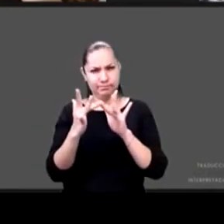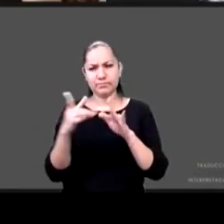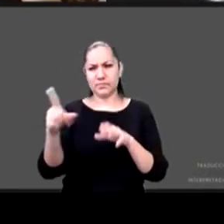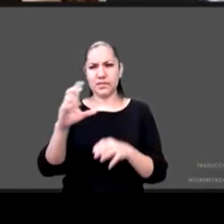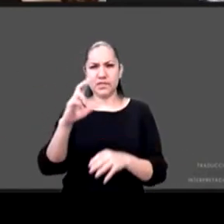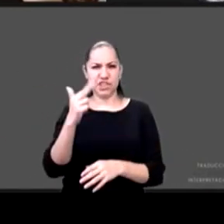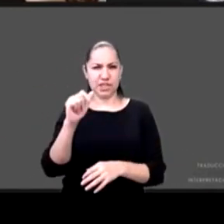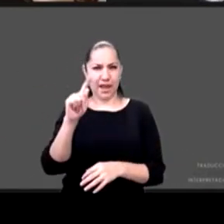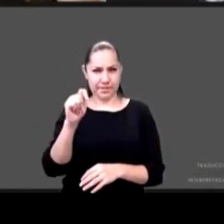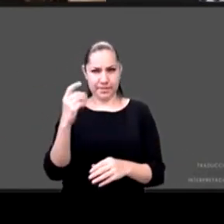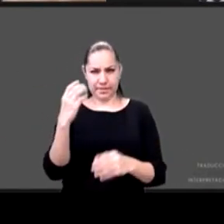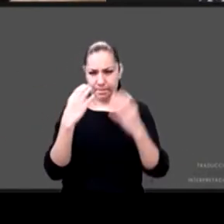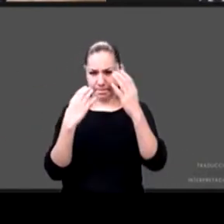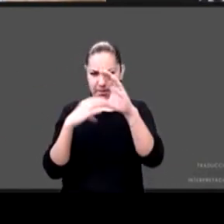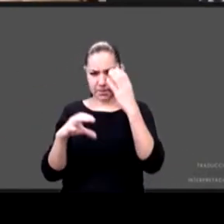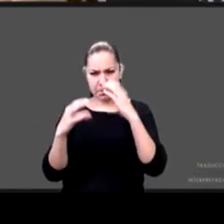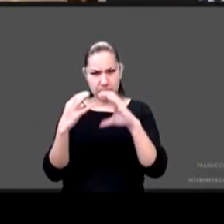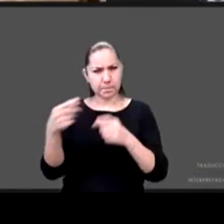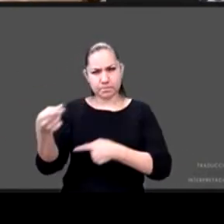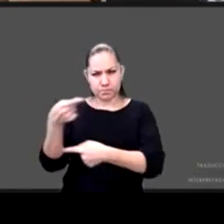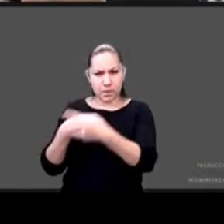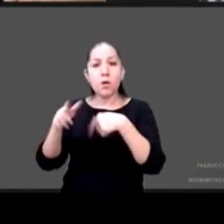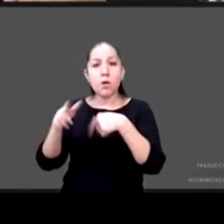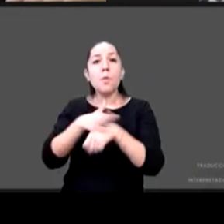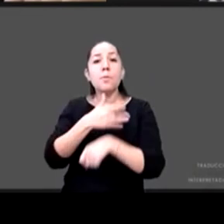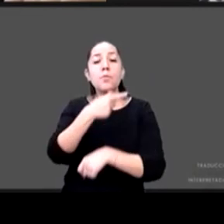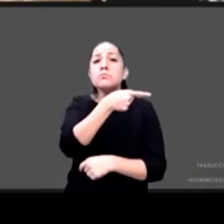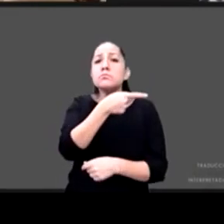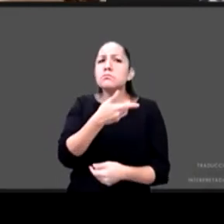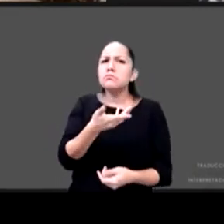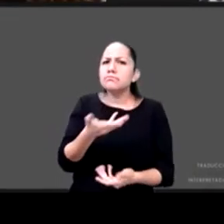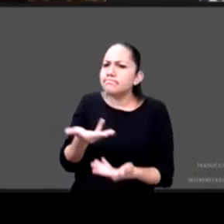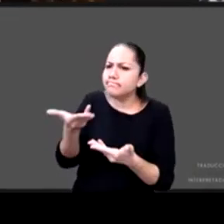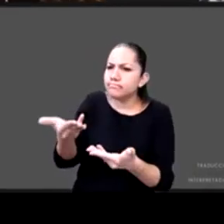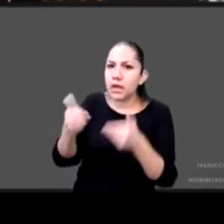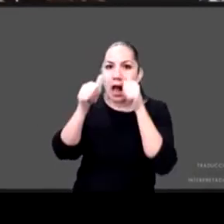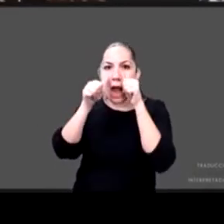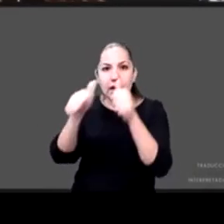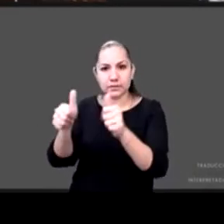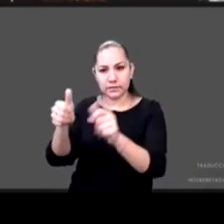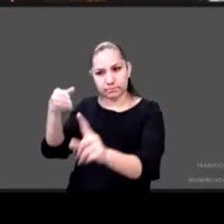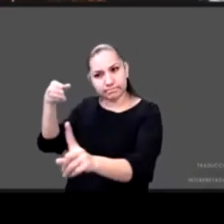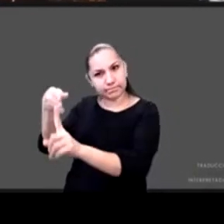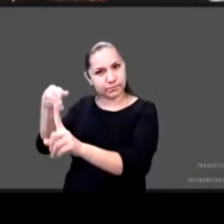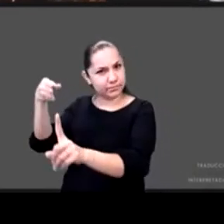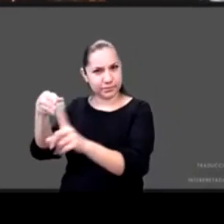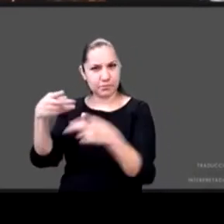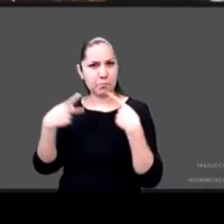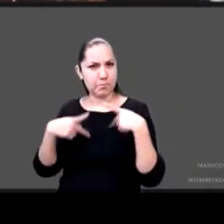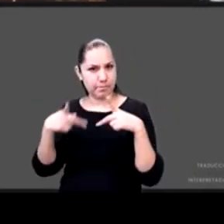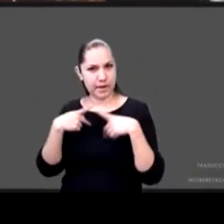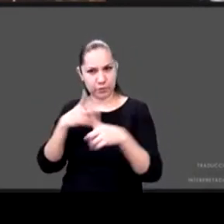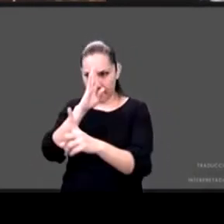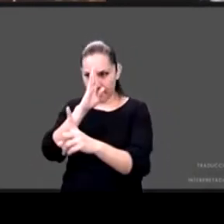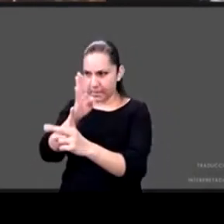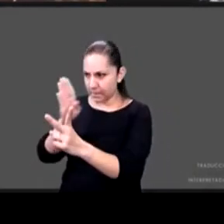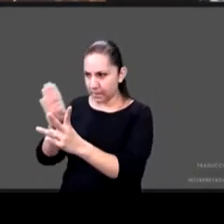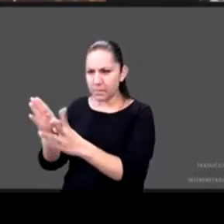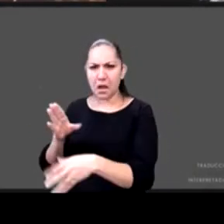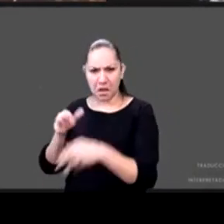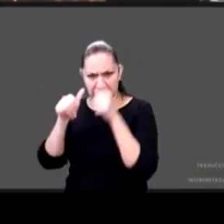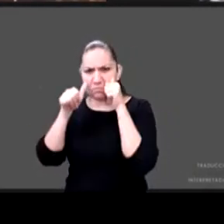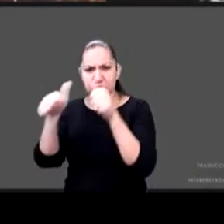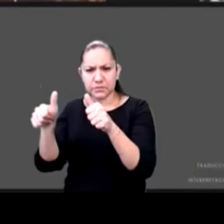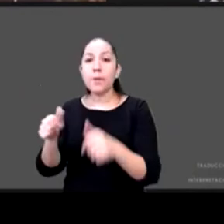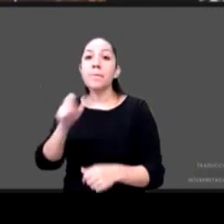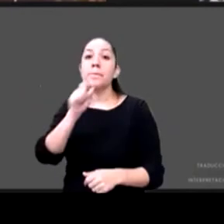toda la diferencia, Paco. Pero sí, también, como bien decían mis colegas que me antecedieron,